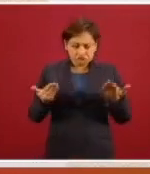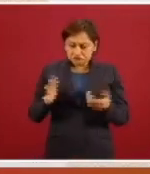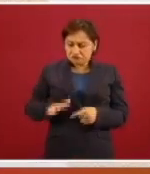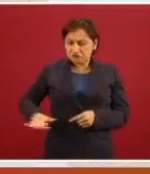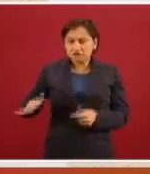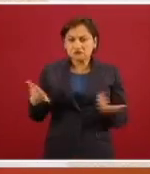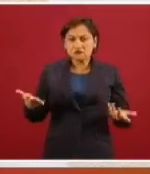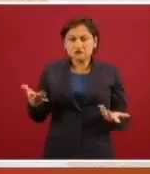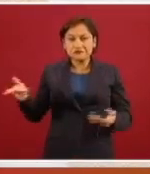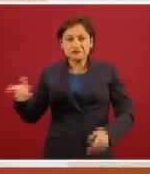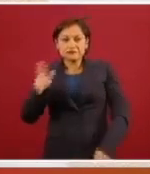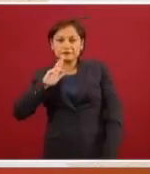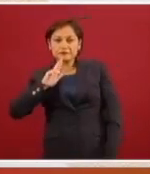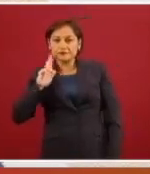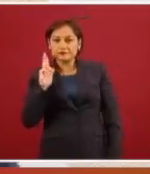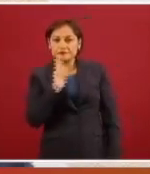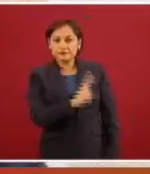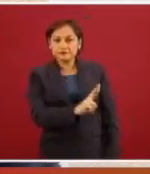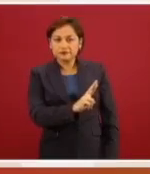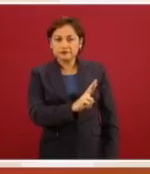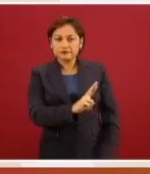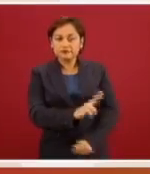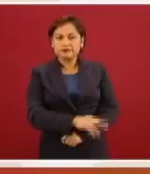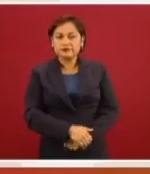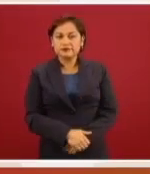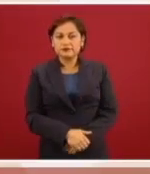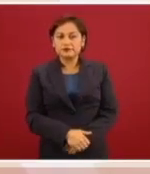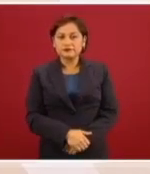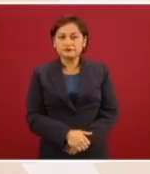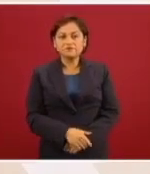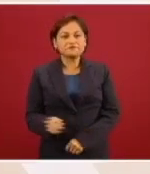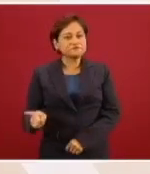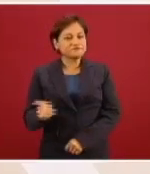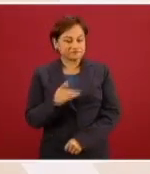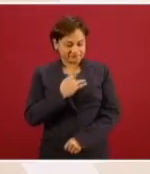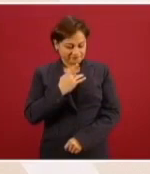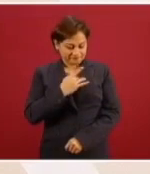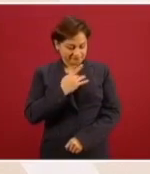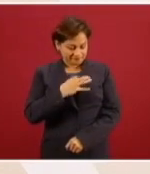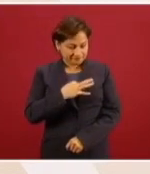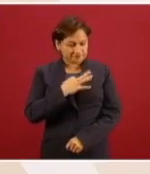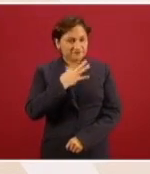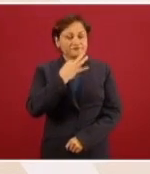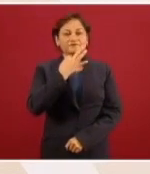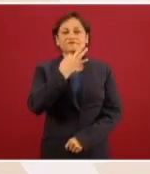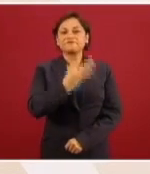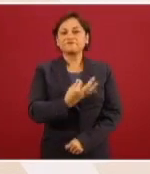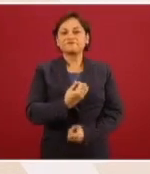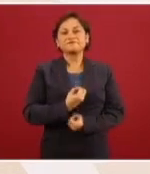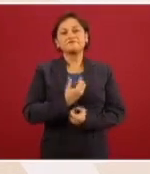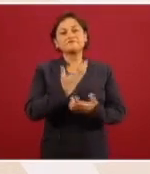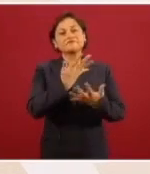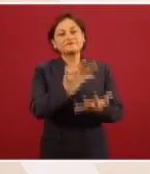libertador respondió con loca pasión: triunfar,